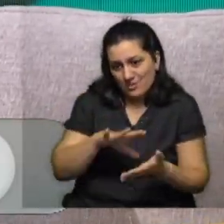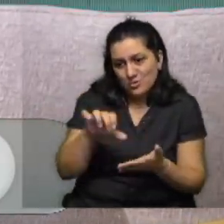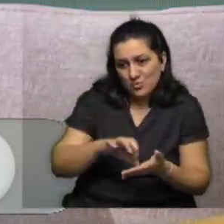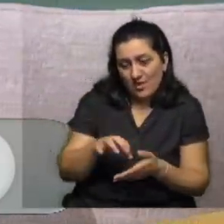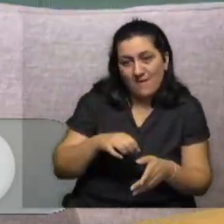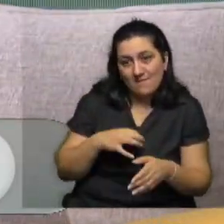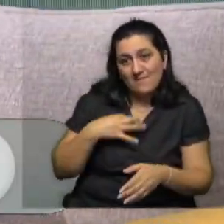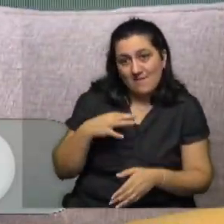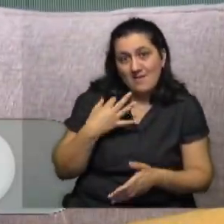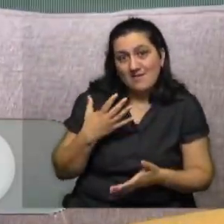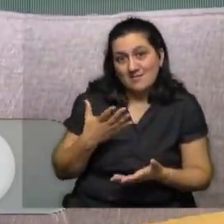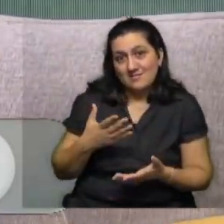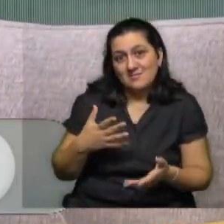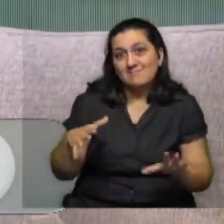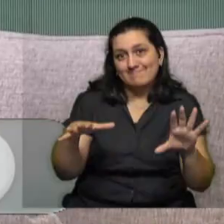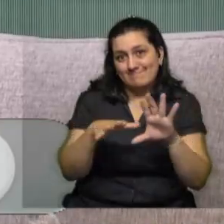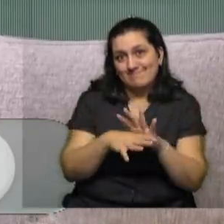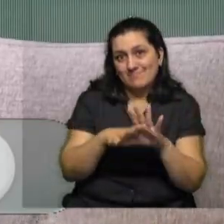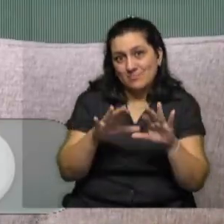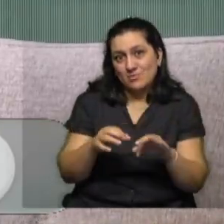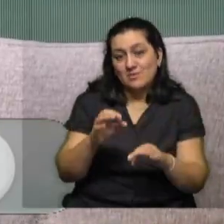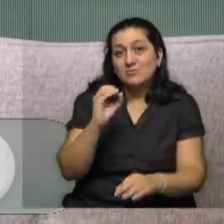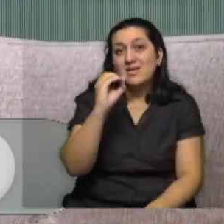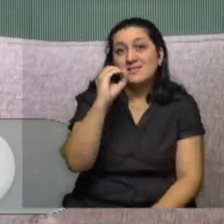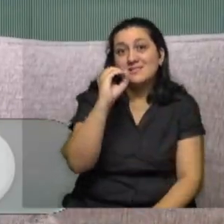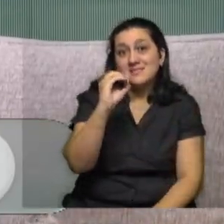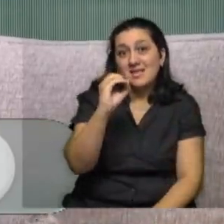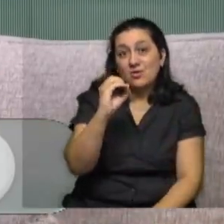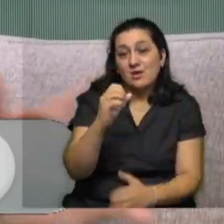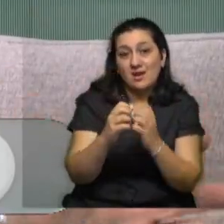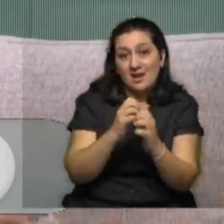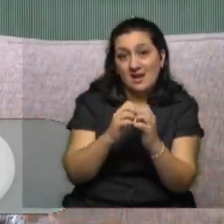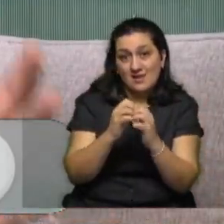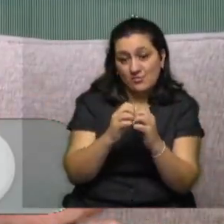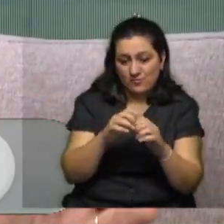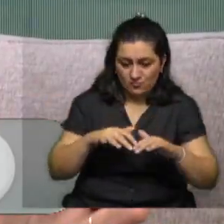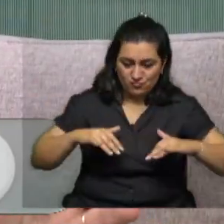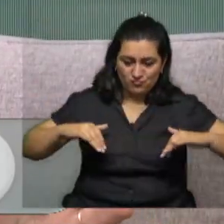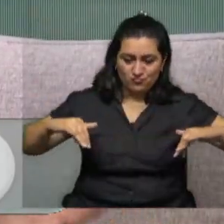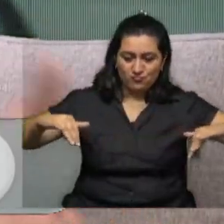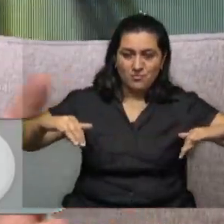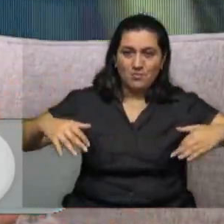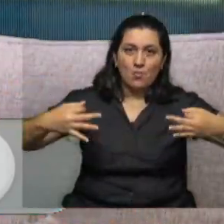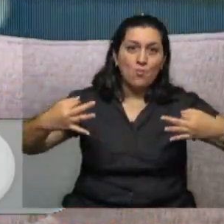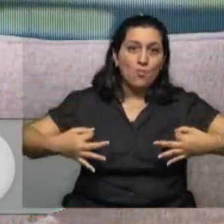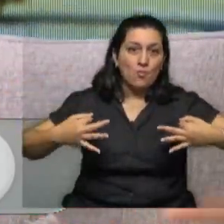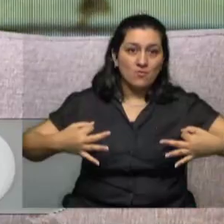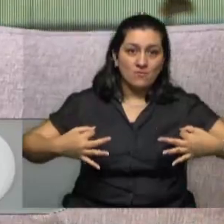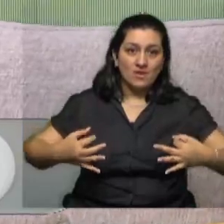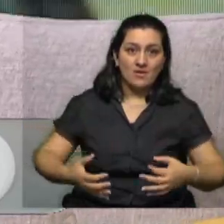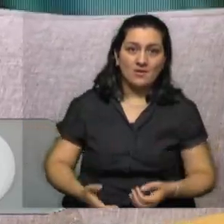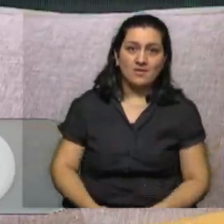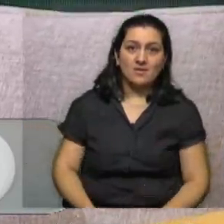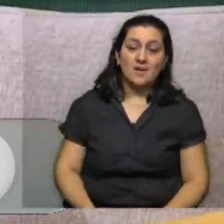todo. Y estamos en cero, en campos de electrofrecuencias, acá estamos espectacularmente bien. ¿Viste?